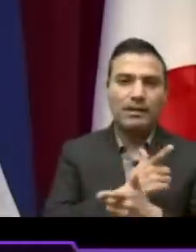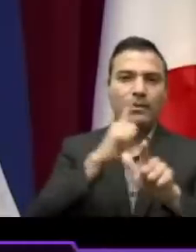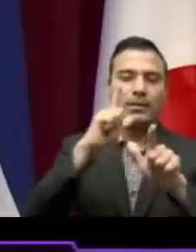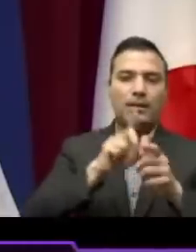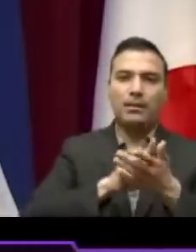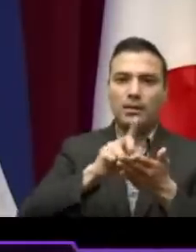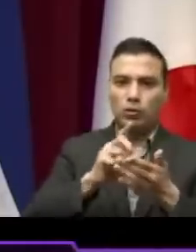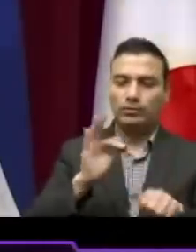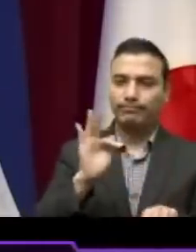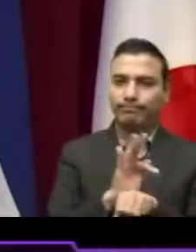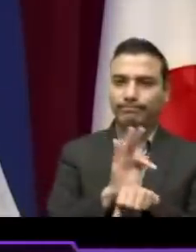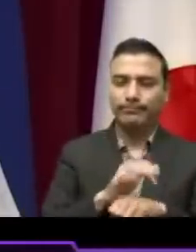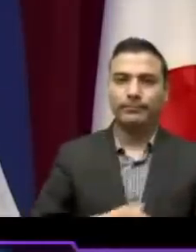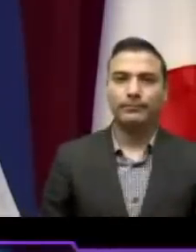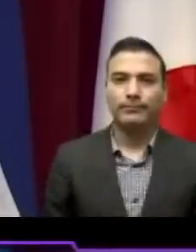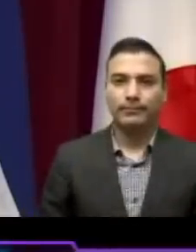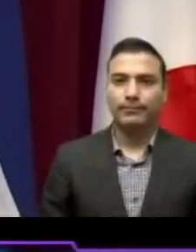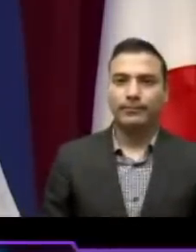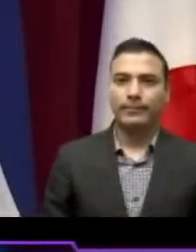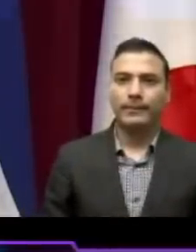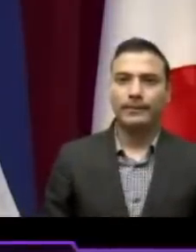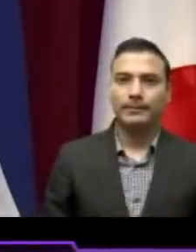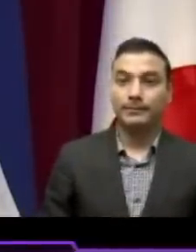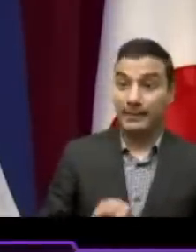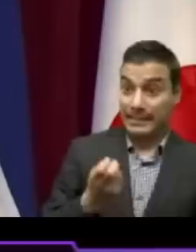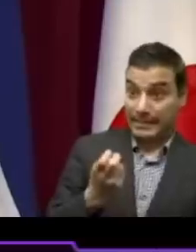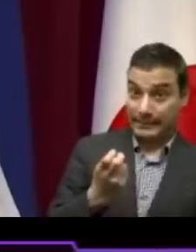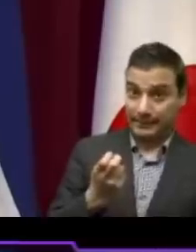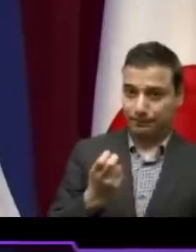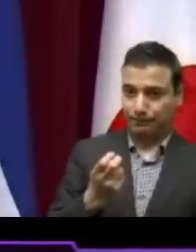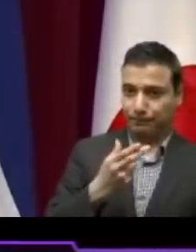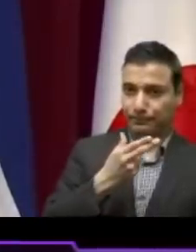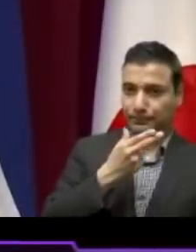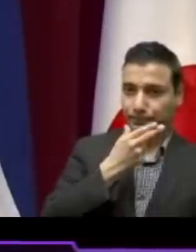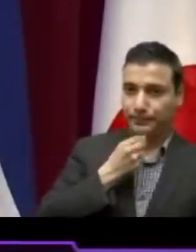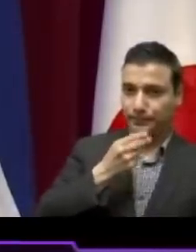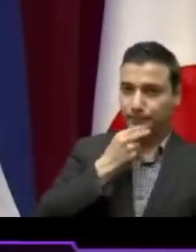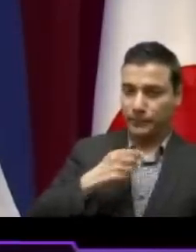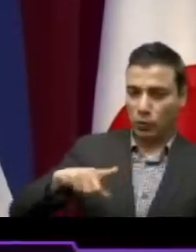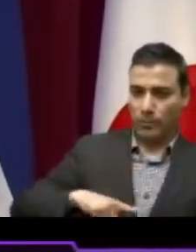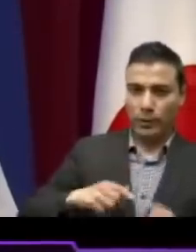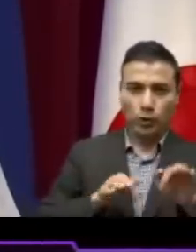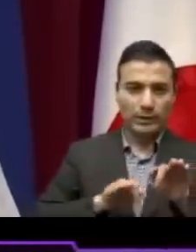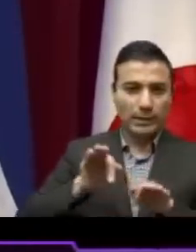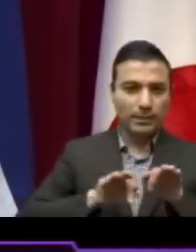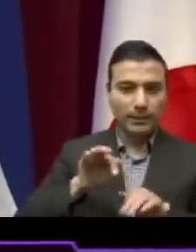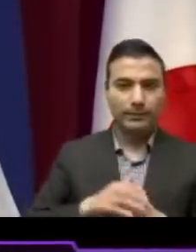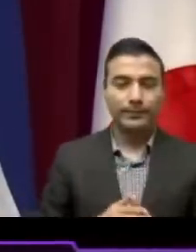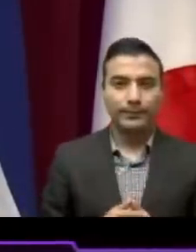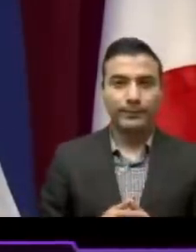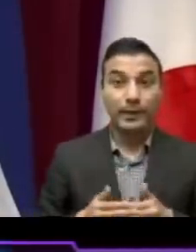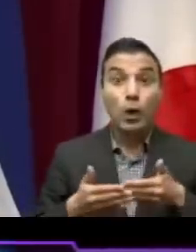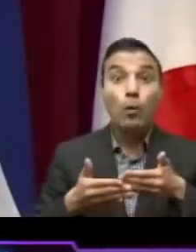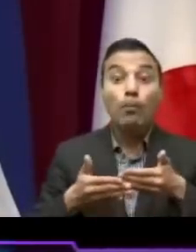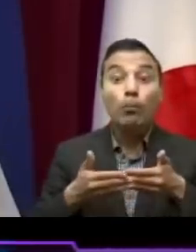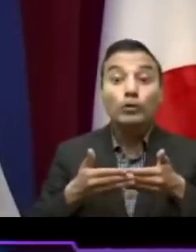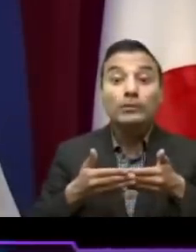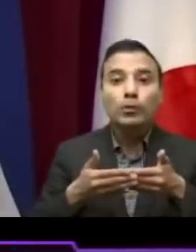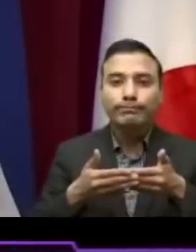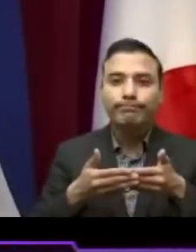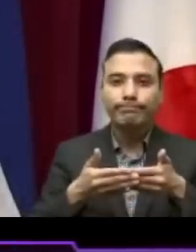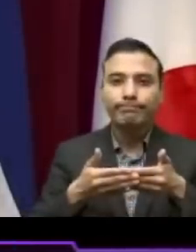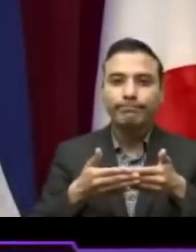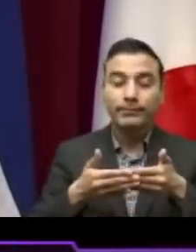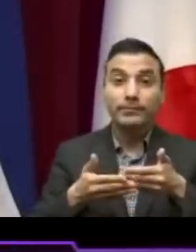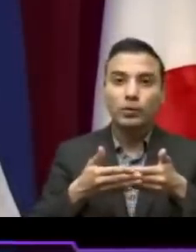tenemos un funcionario un funcionario que en las próximas horas en virtud